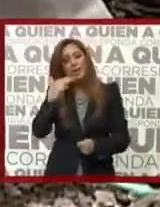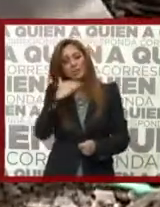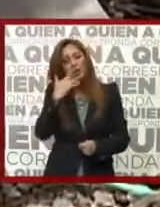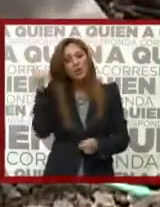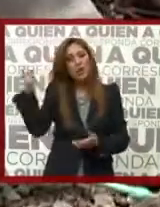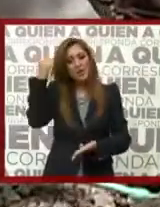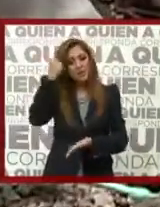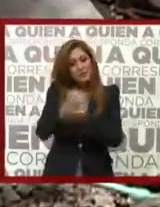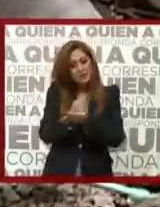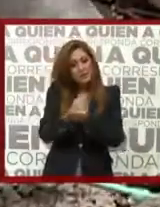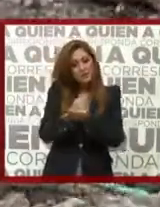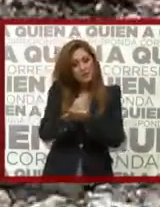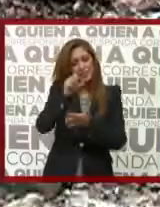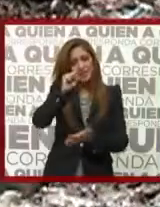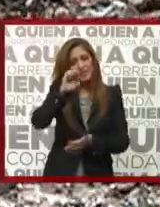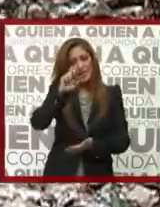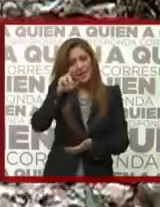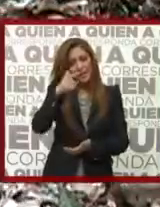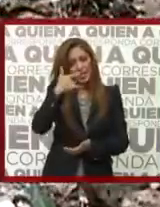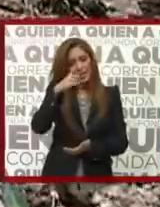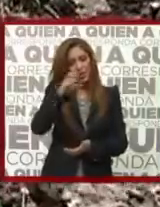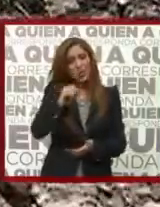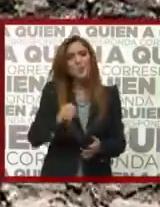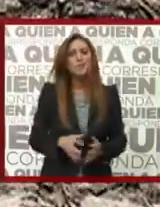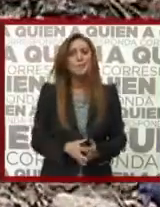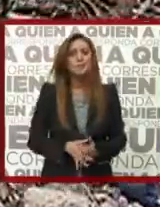quien corresponda, Sergio Camacho.